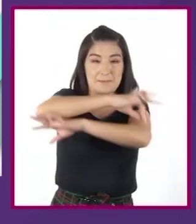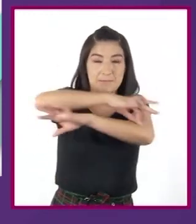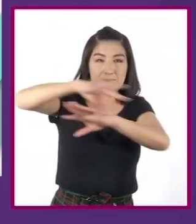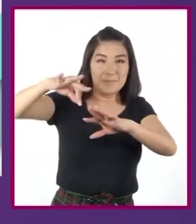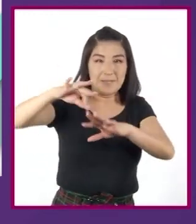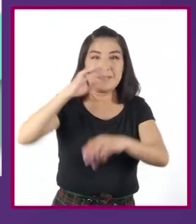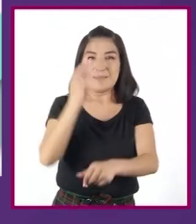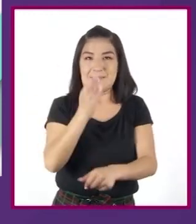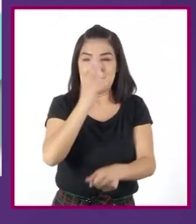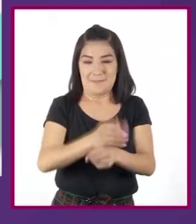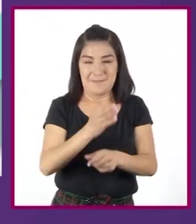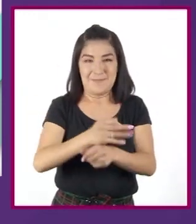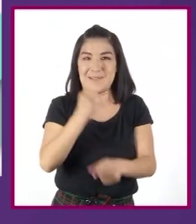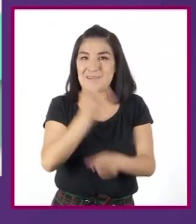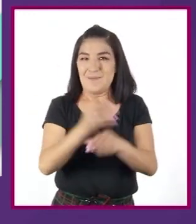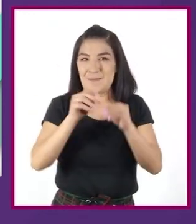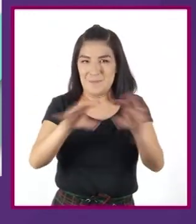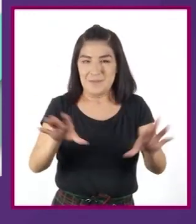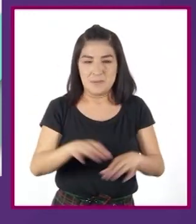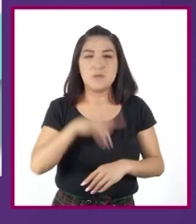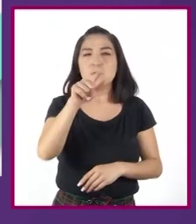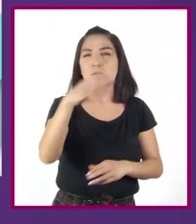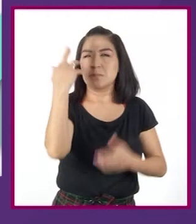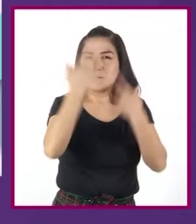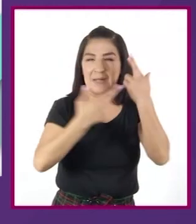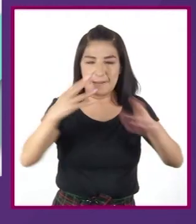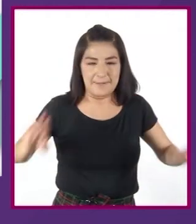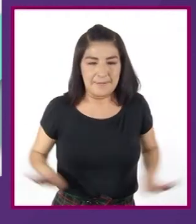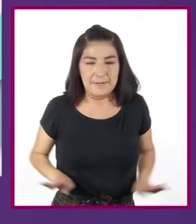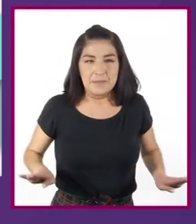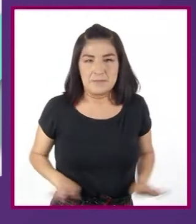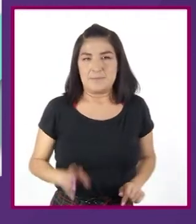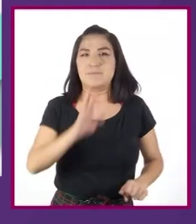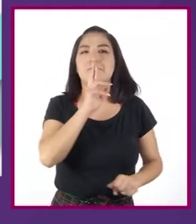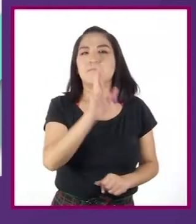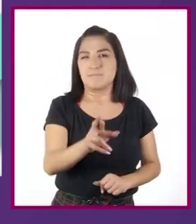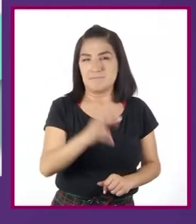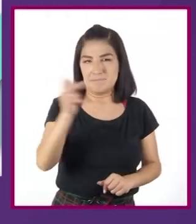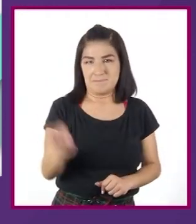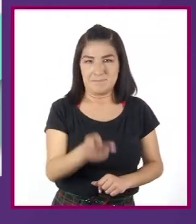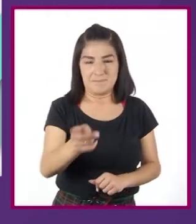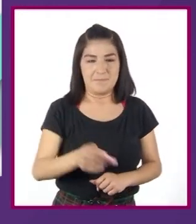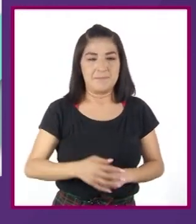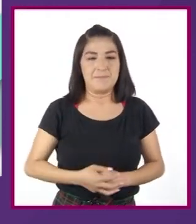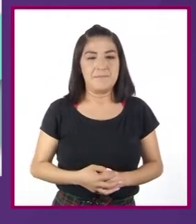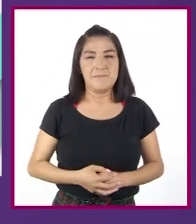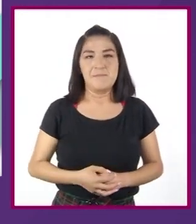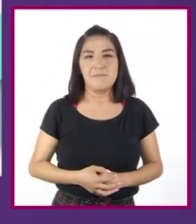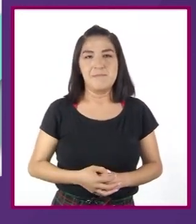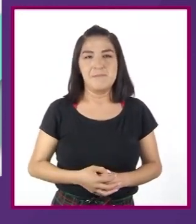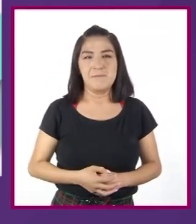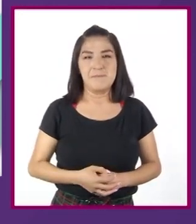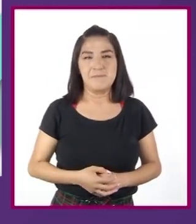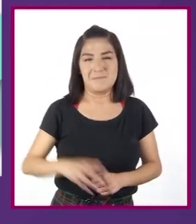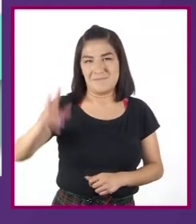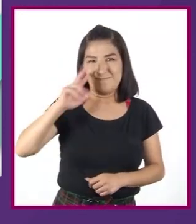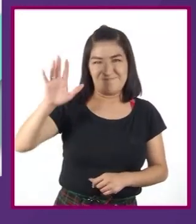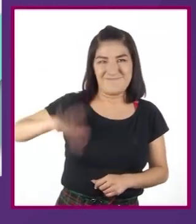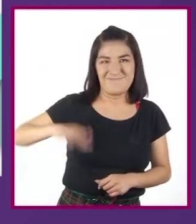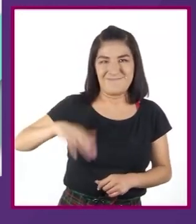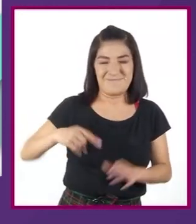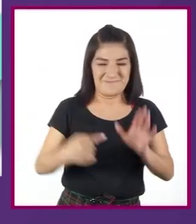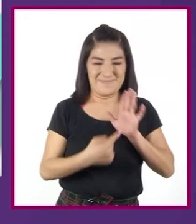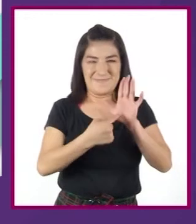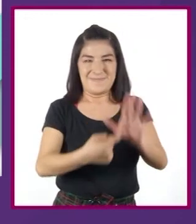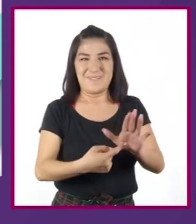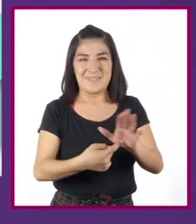los datos de la tabla, analicen sus características y respondan las siguientes preguntas. De las gráficas que se presentaron al